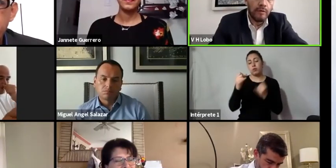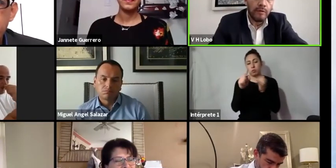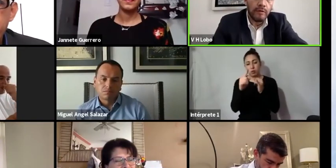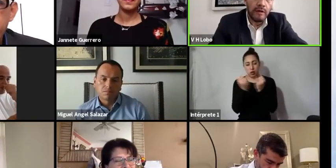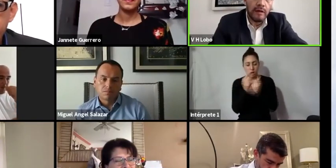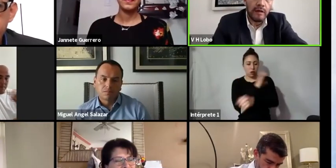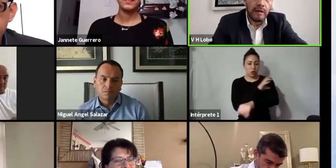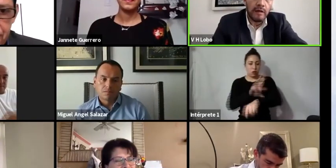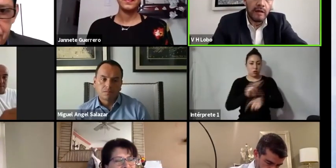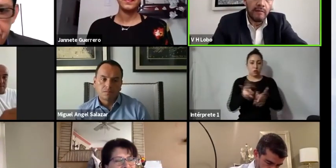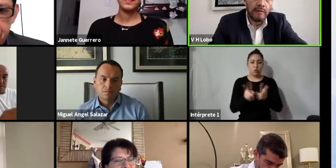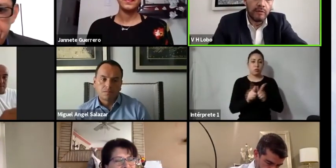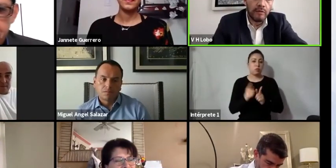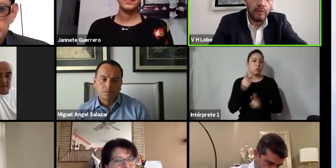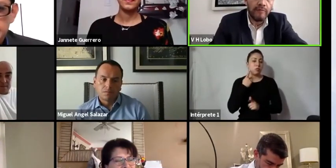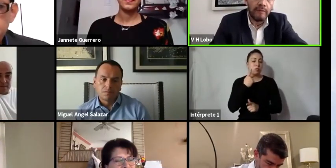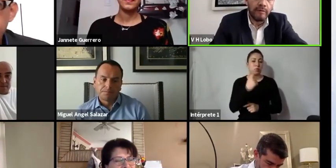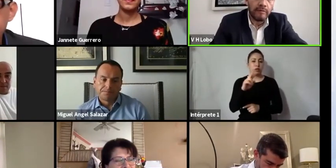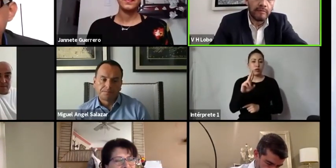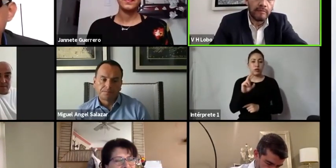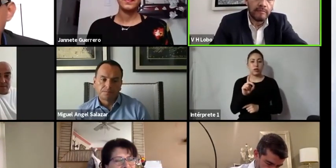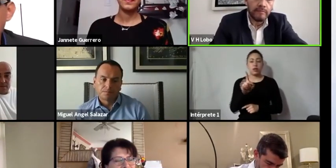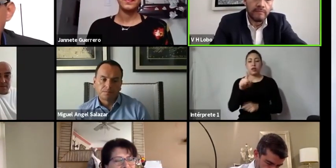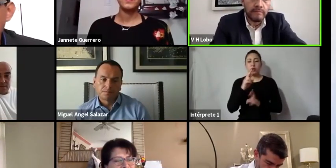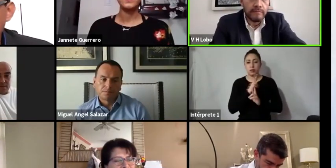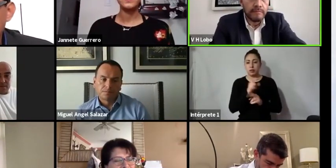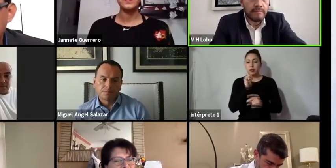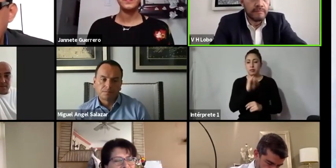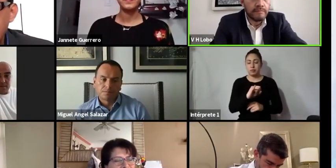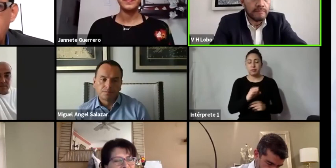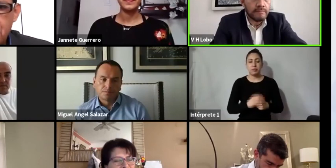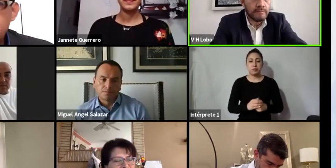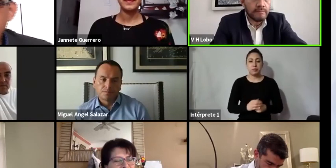del Grupo Parlamentario del PRD. Víctor Hugo Lobo, a favor.